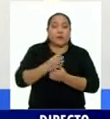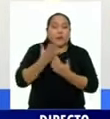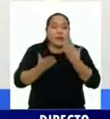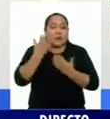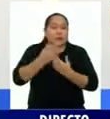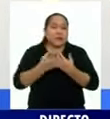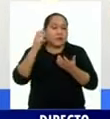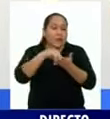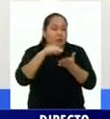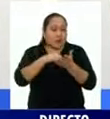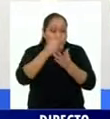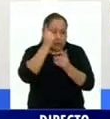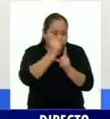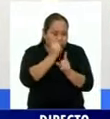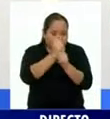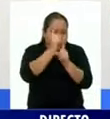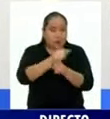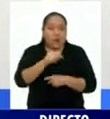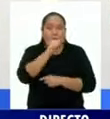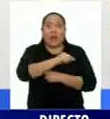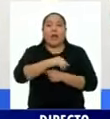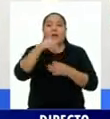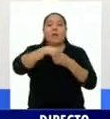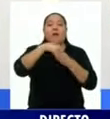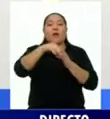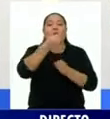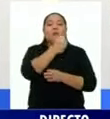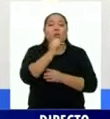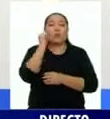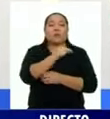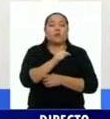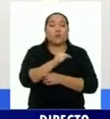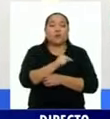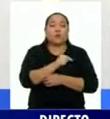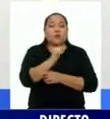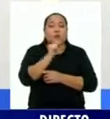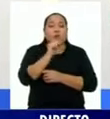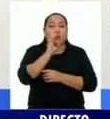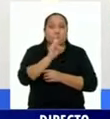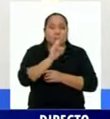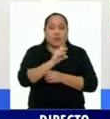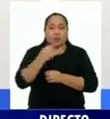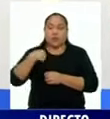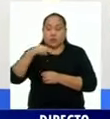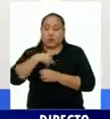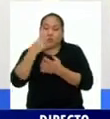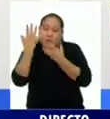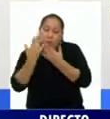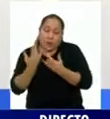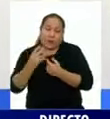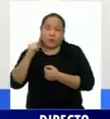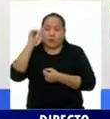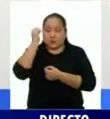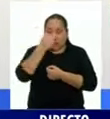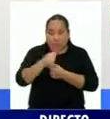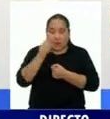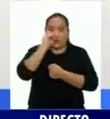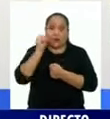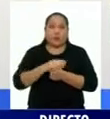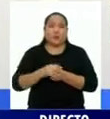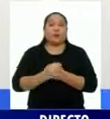nuestra. Banco Central espera 10.7% de crecimiento, nosotros esperamos 10%. Y por